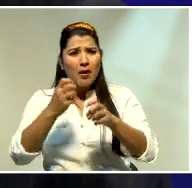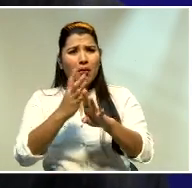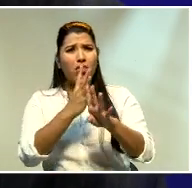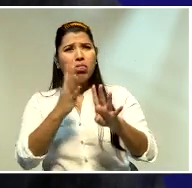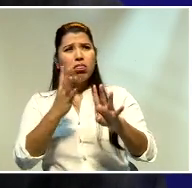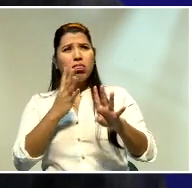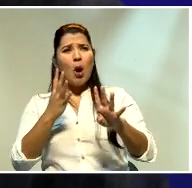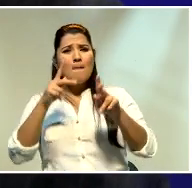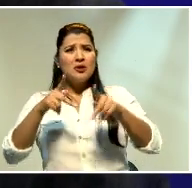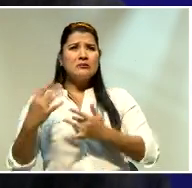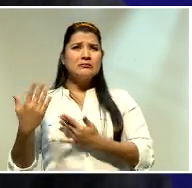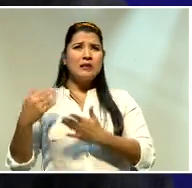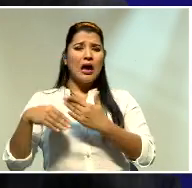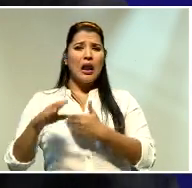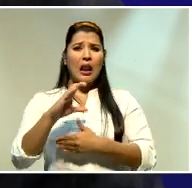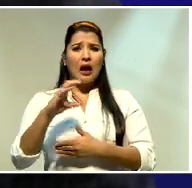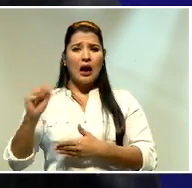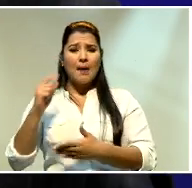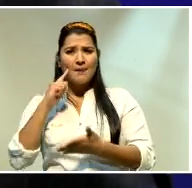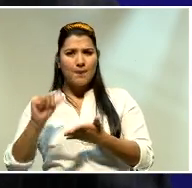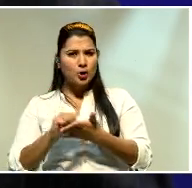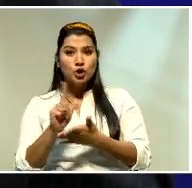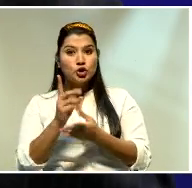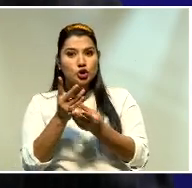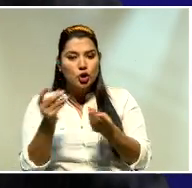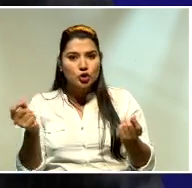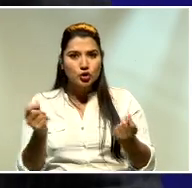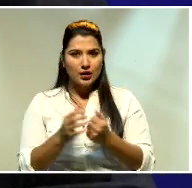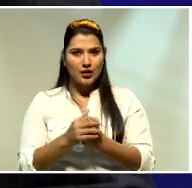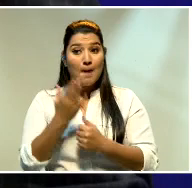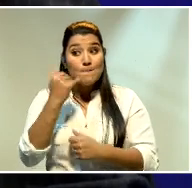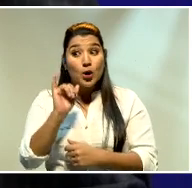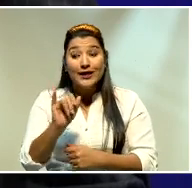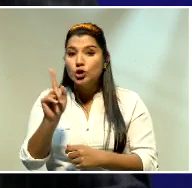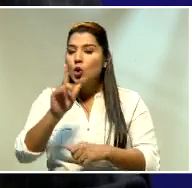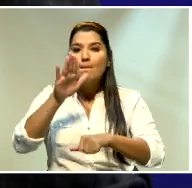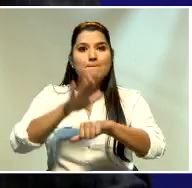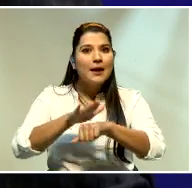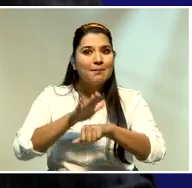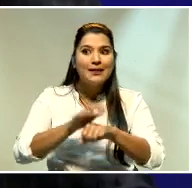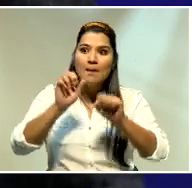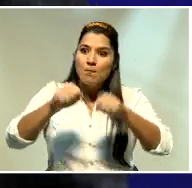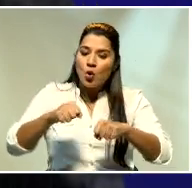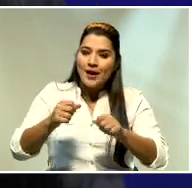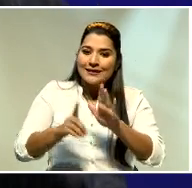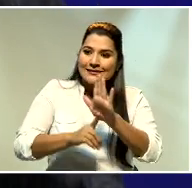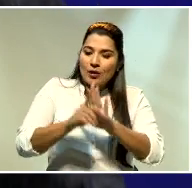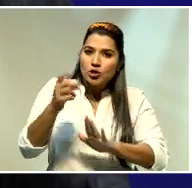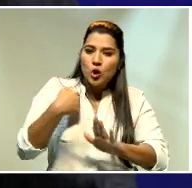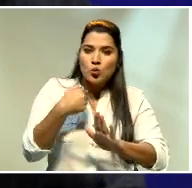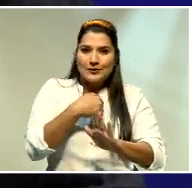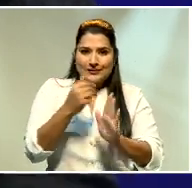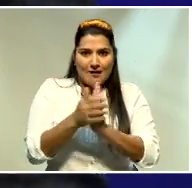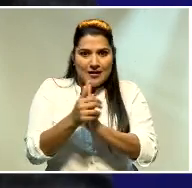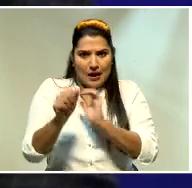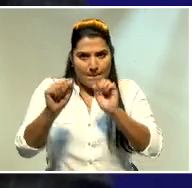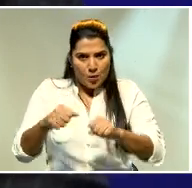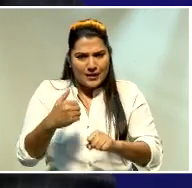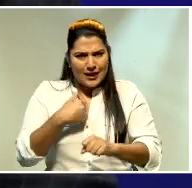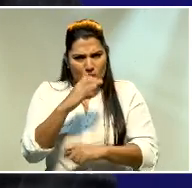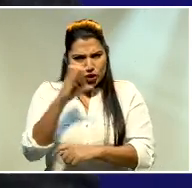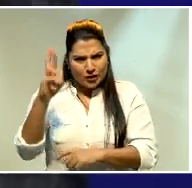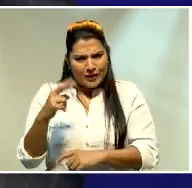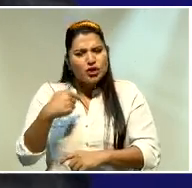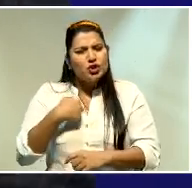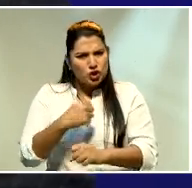caja, desatar esos nudos que no nos permiten tener todo el potencial que como país podemos tener. Yo estoy convencido que